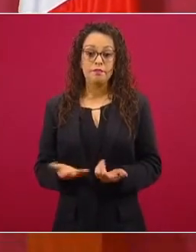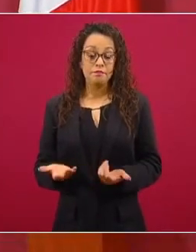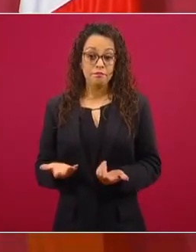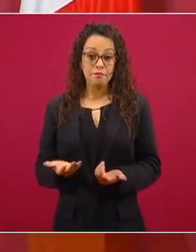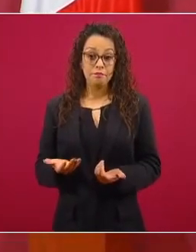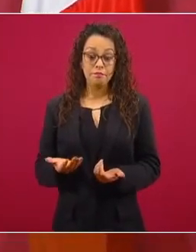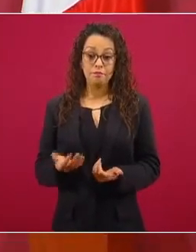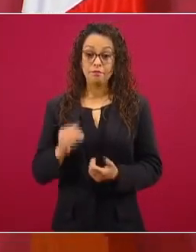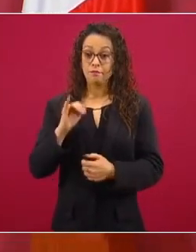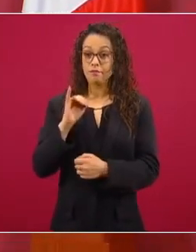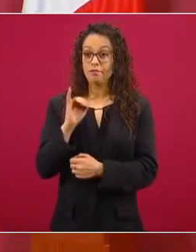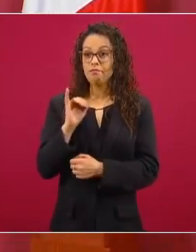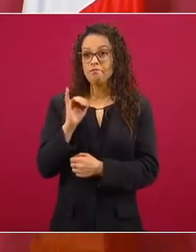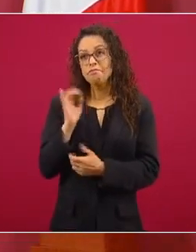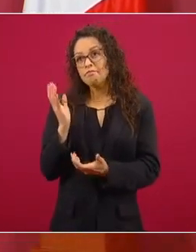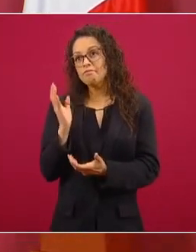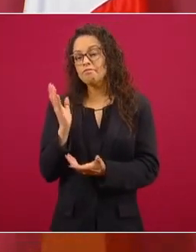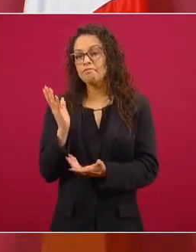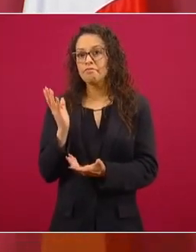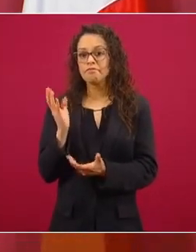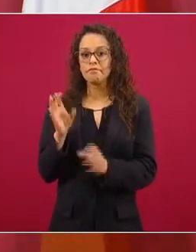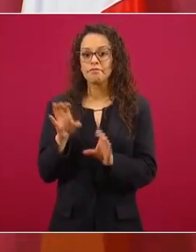hubiesen